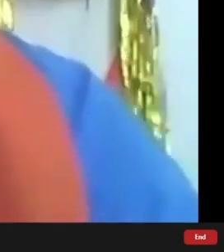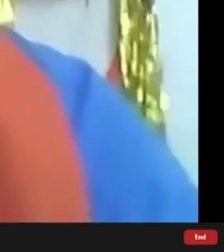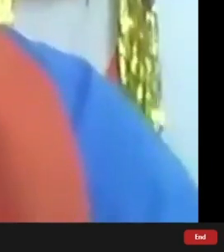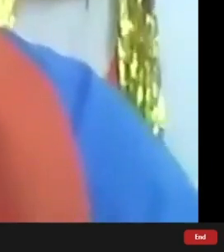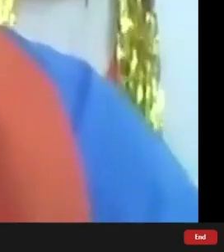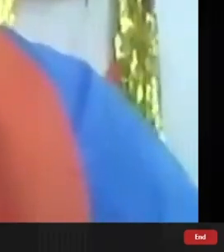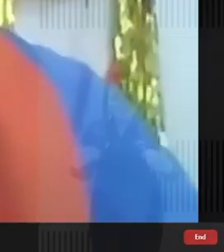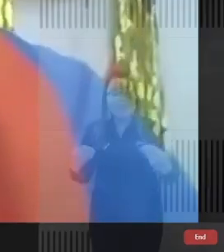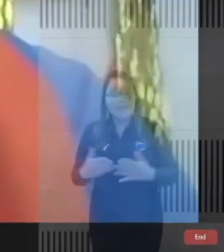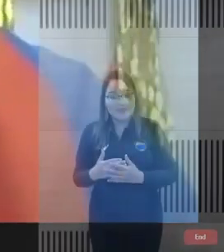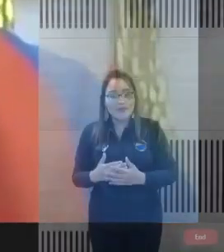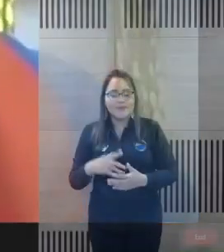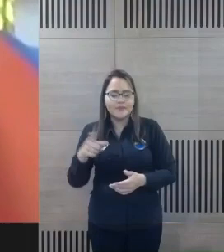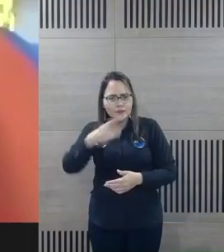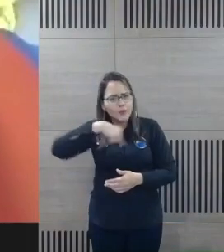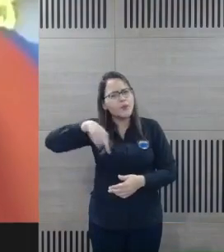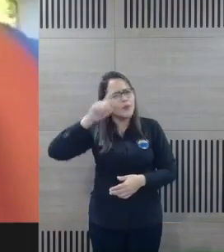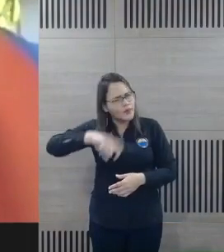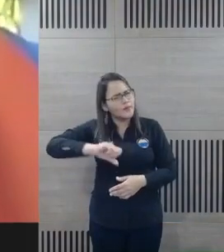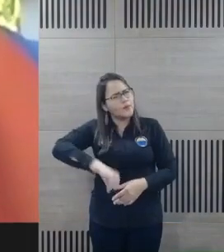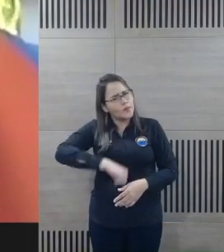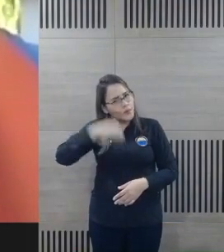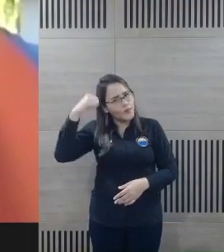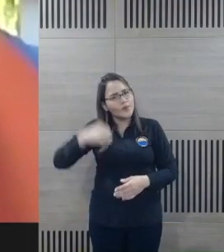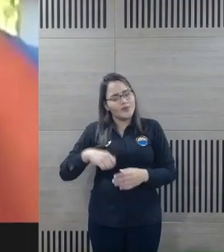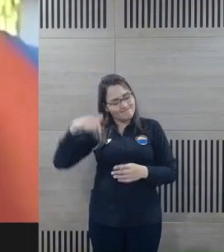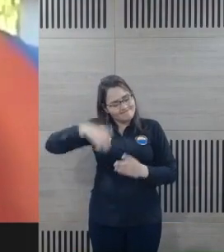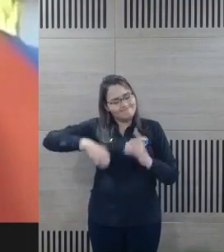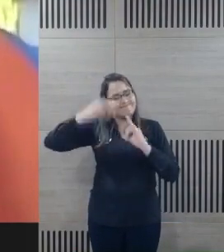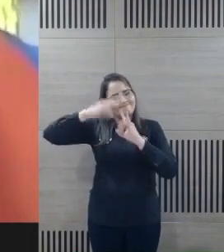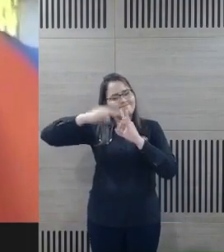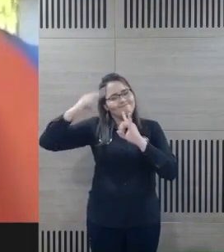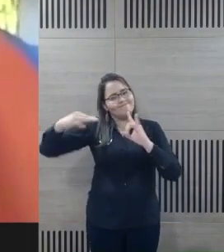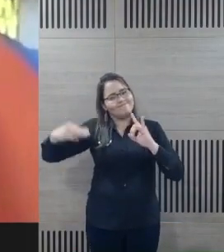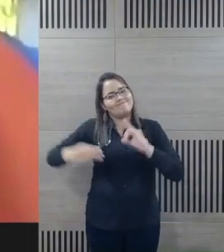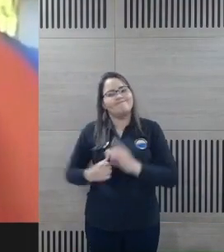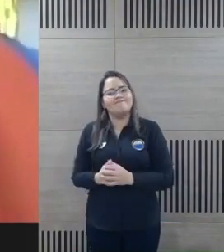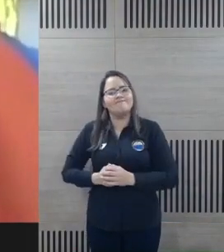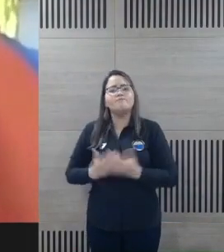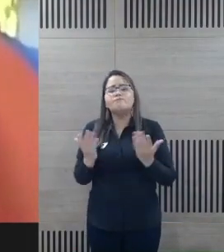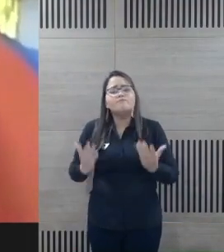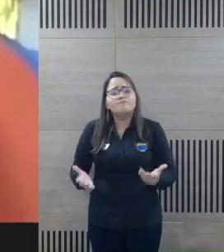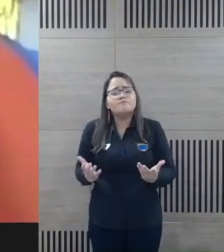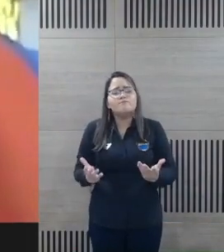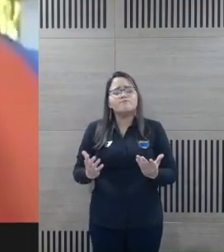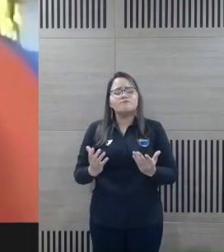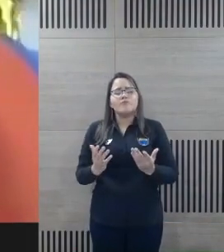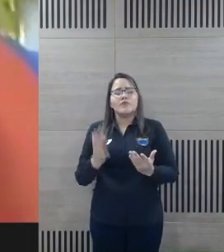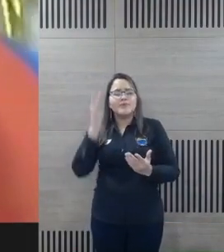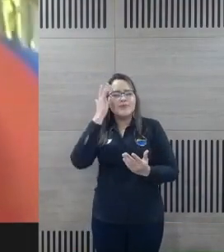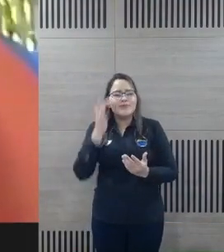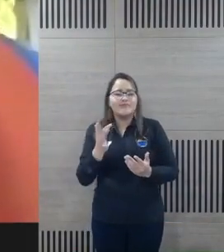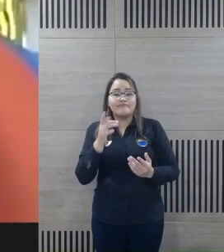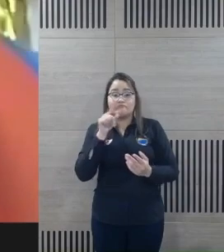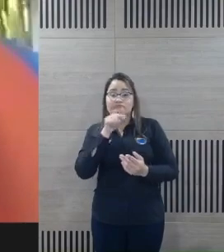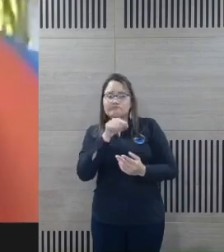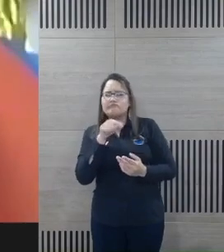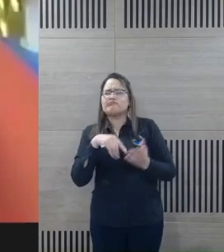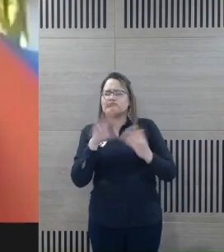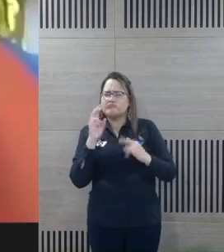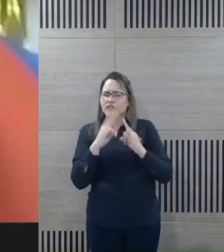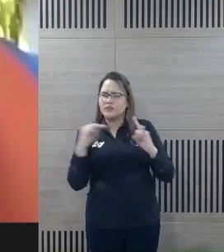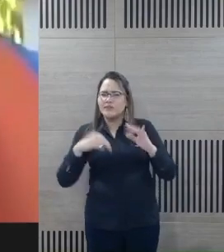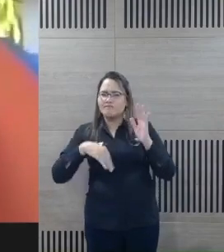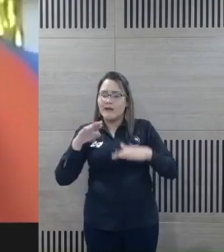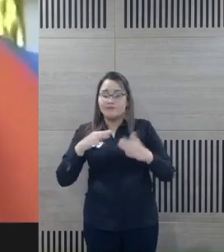Magdalena, la cual agradecemos por abrirnos las puertas para poder cumplir el sueño que teníamos todos y que